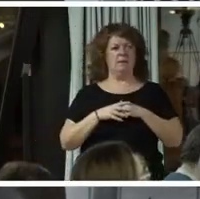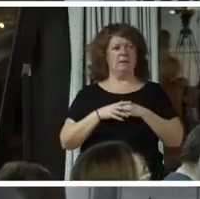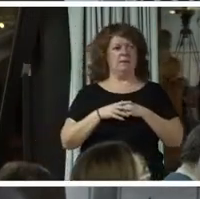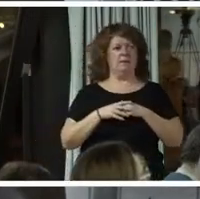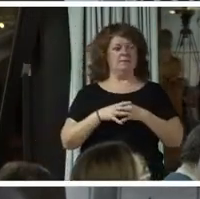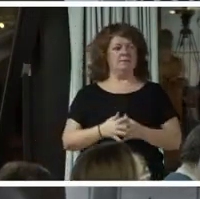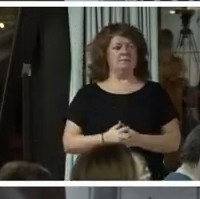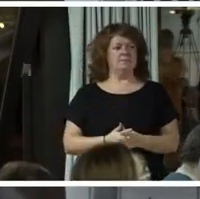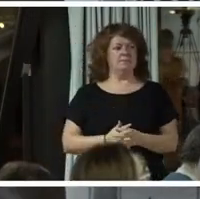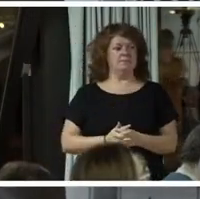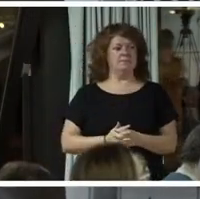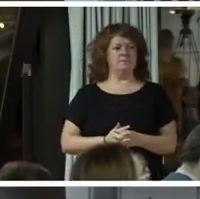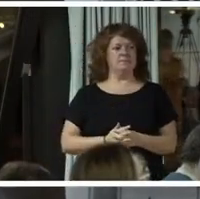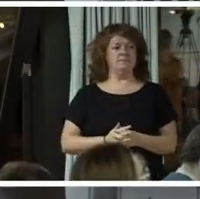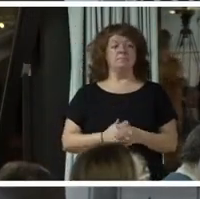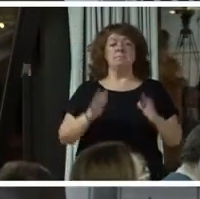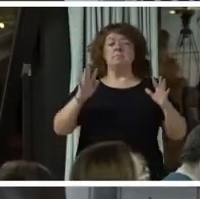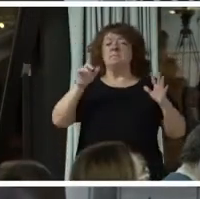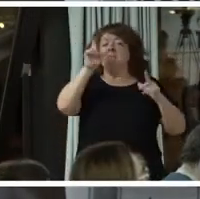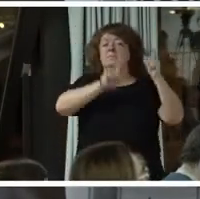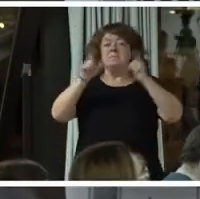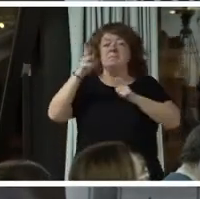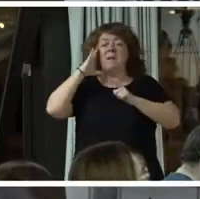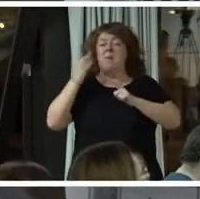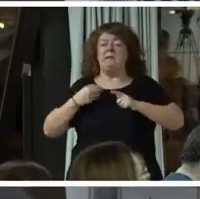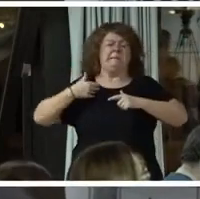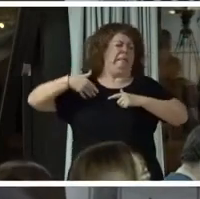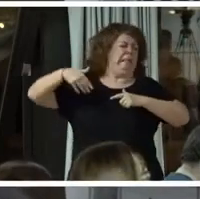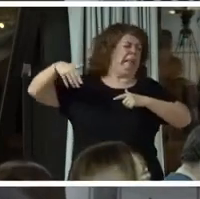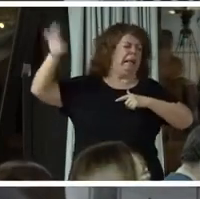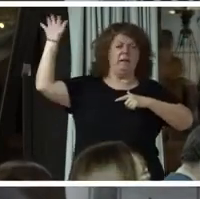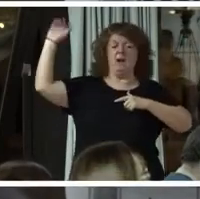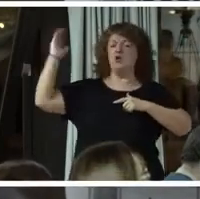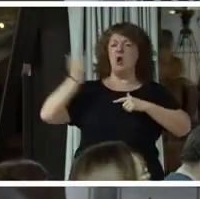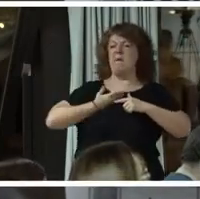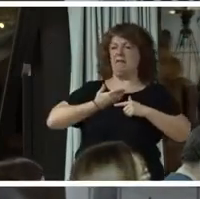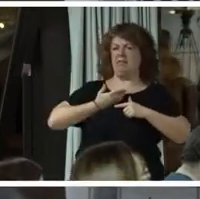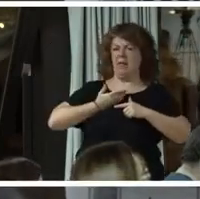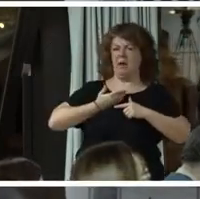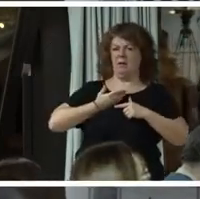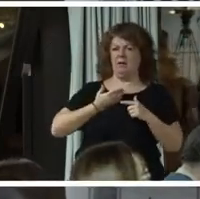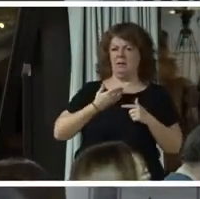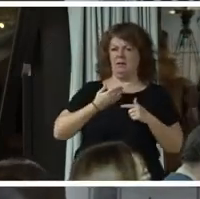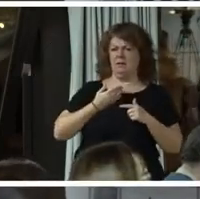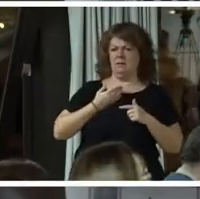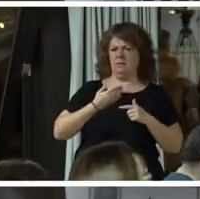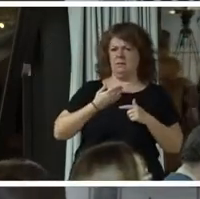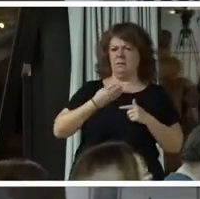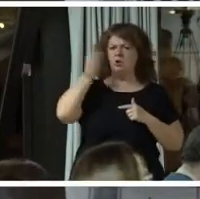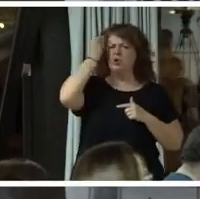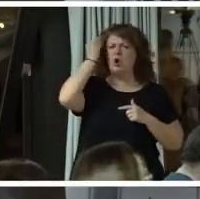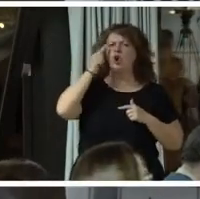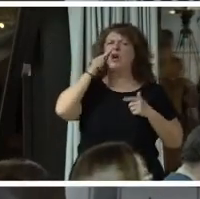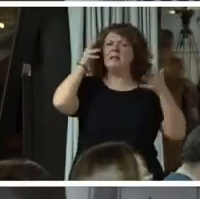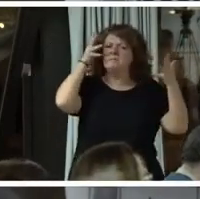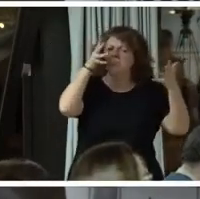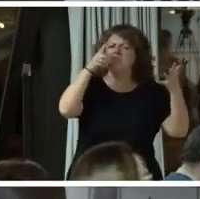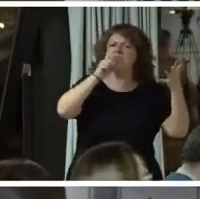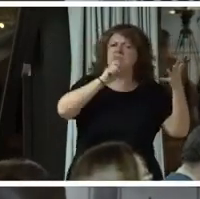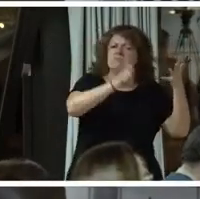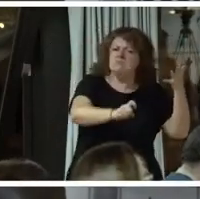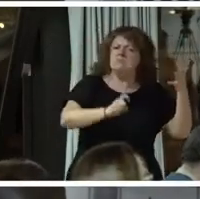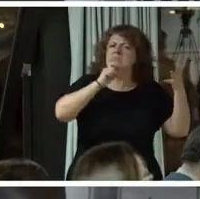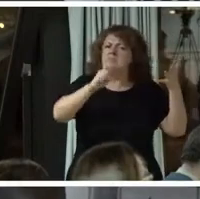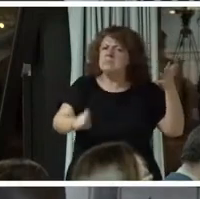gente que que a lo mejor piensa que Palestina está muy lejos y que eso a mí no me afecta Yo creo que es muy importante que le expliqué a todo el